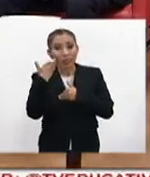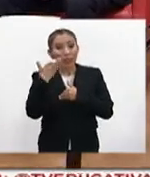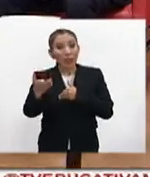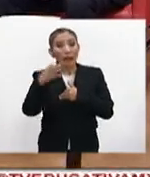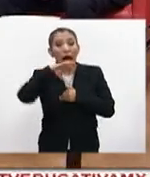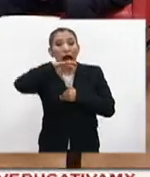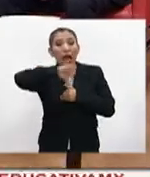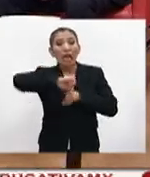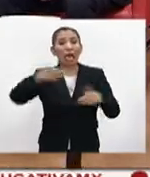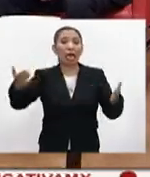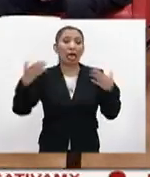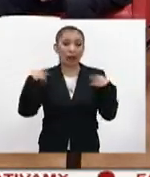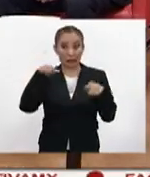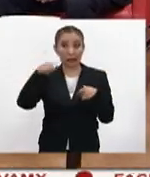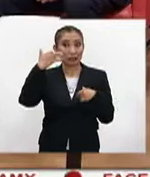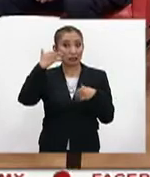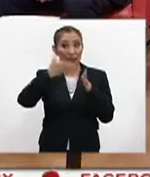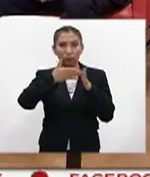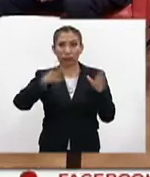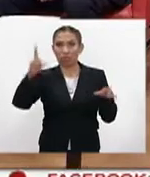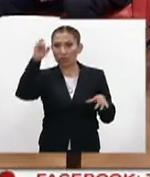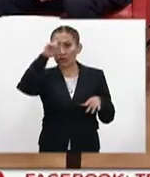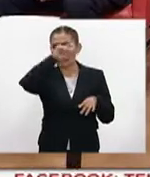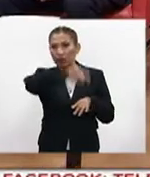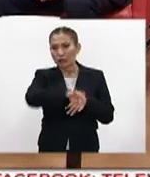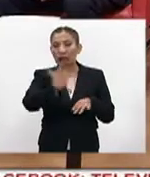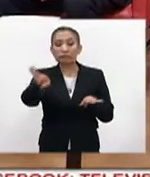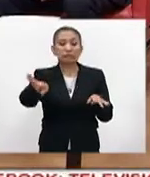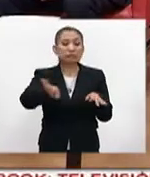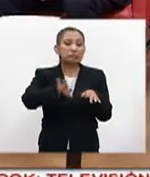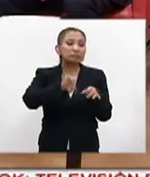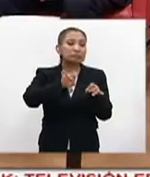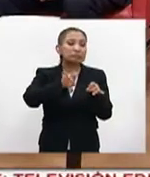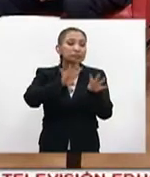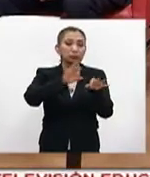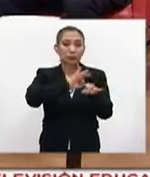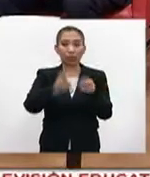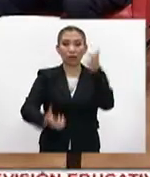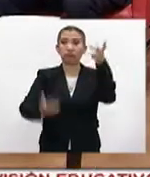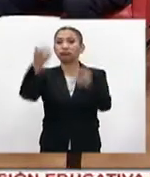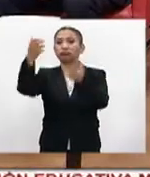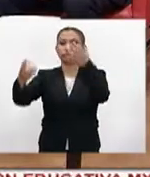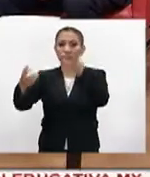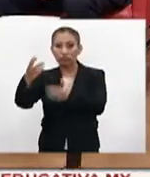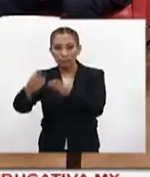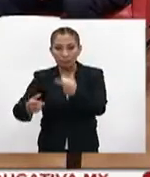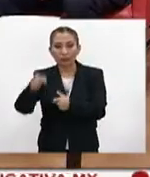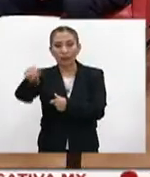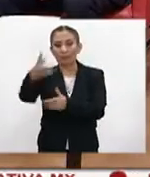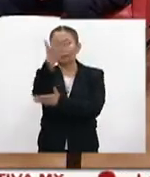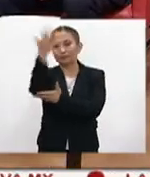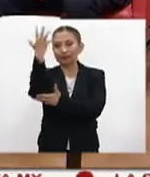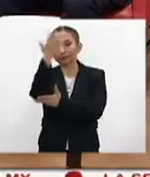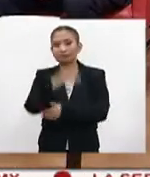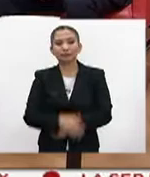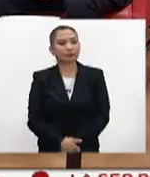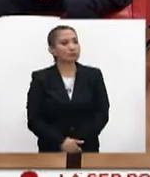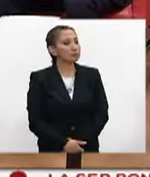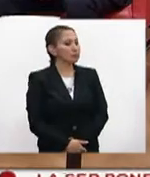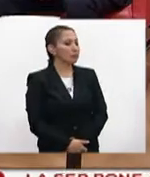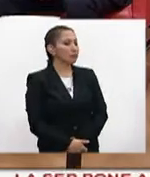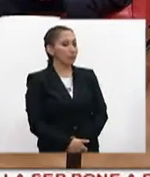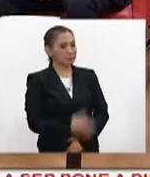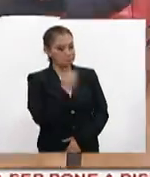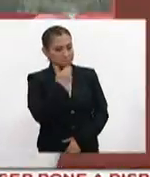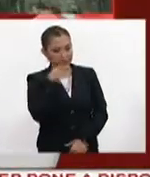temporada de calor, que es una temporada muy propensa a que se desarrollen incendios forestales.